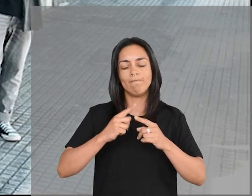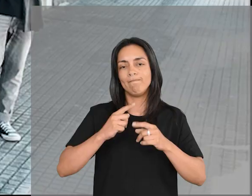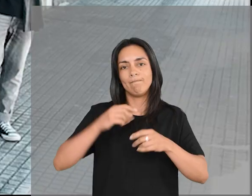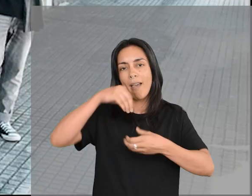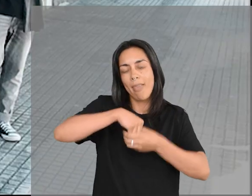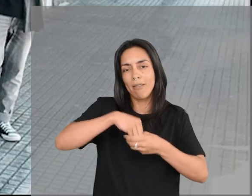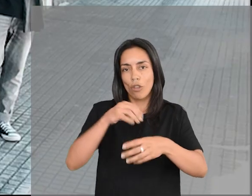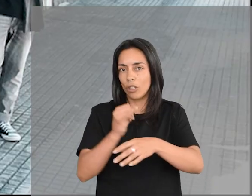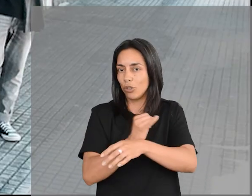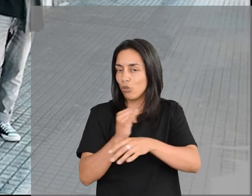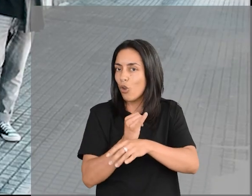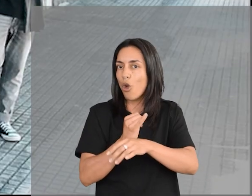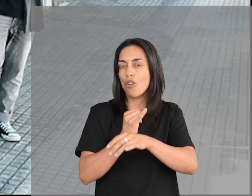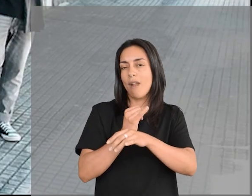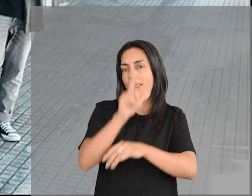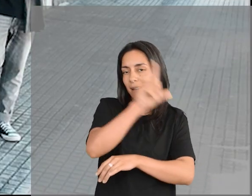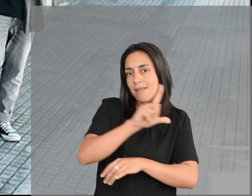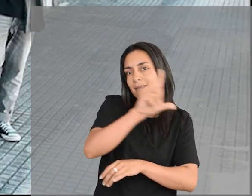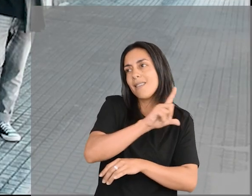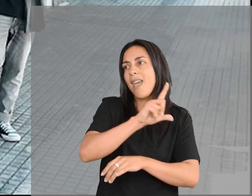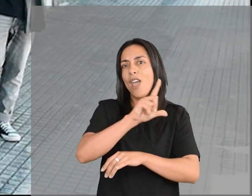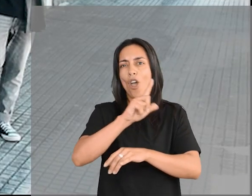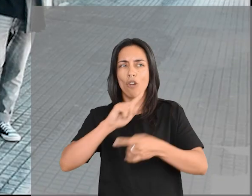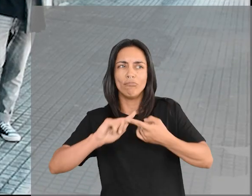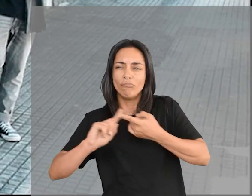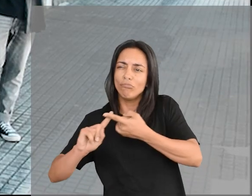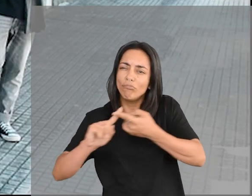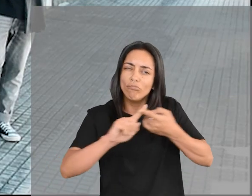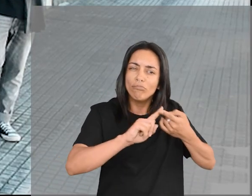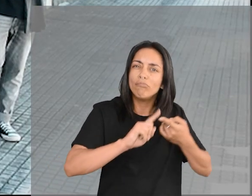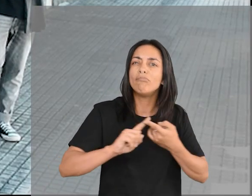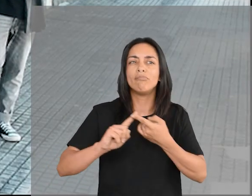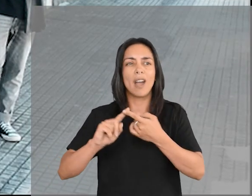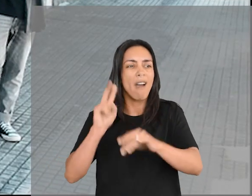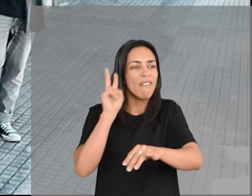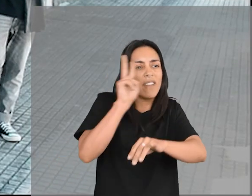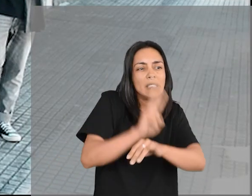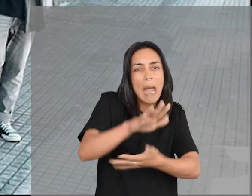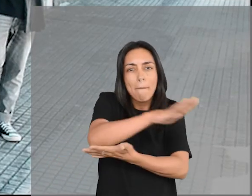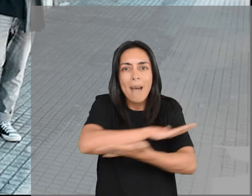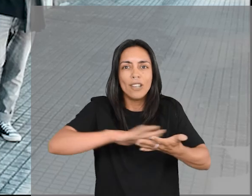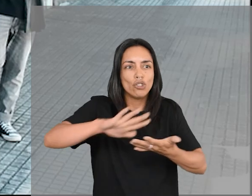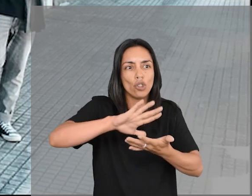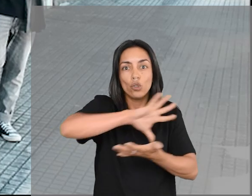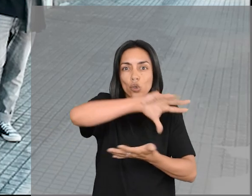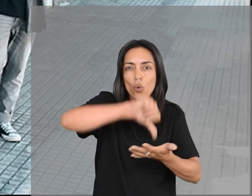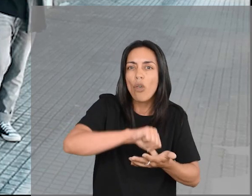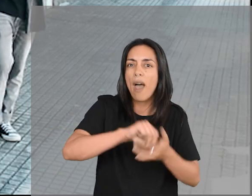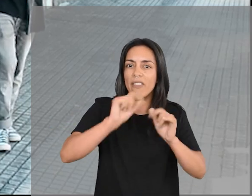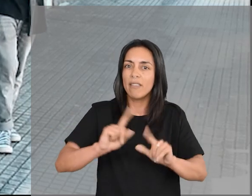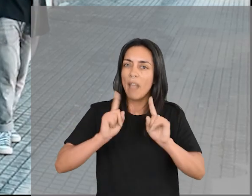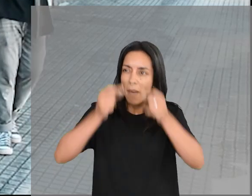institucional de instituciones, de diferentes espacios urbanos, espacios rurales. La